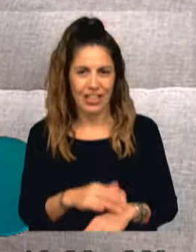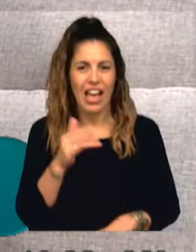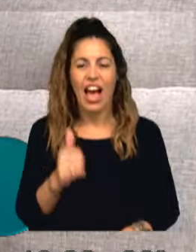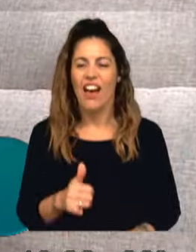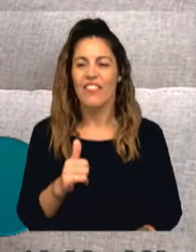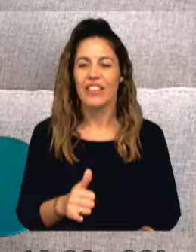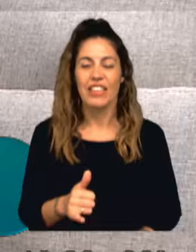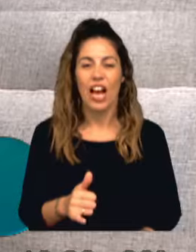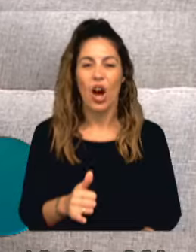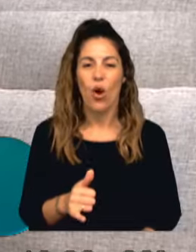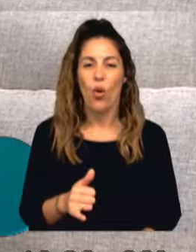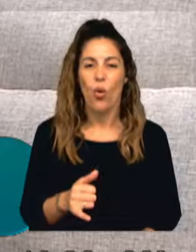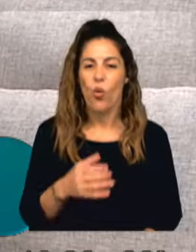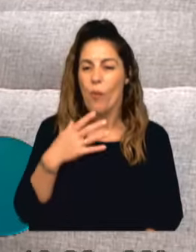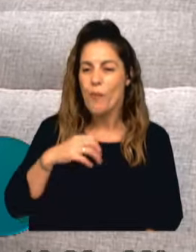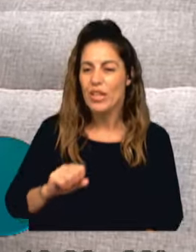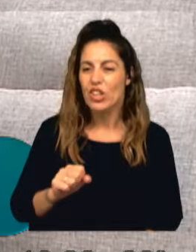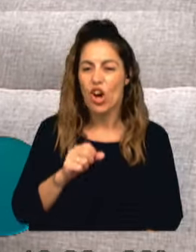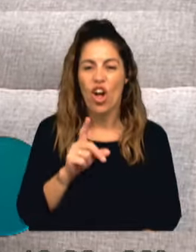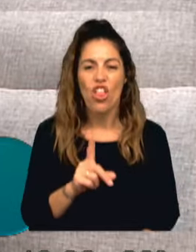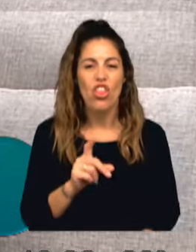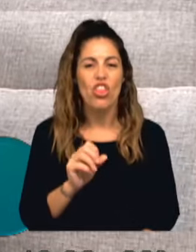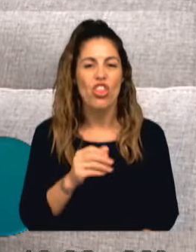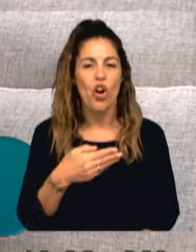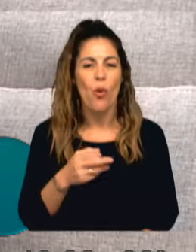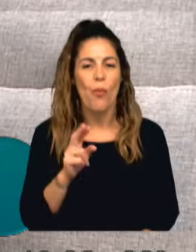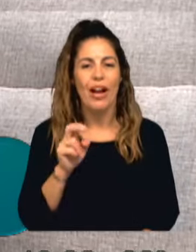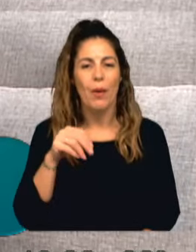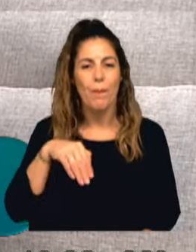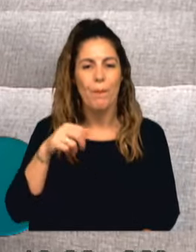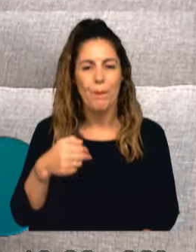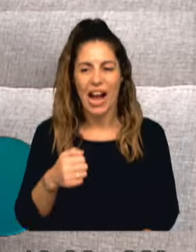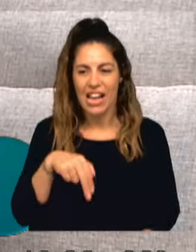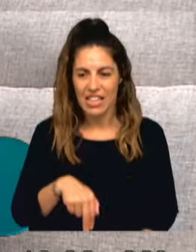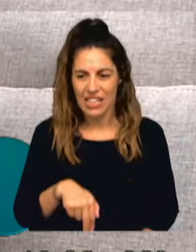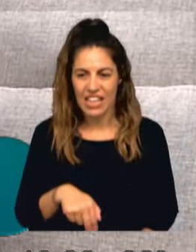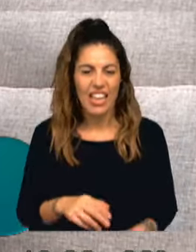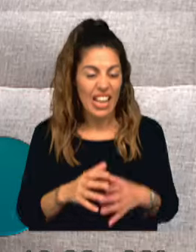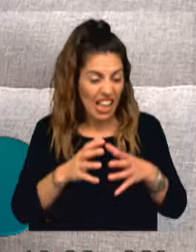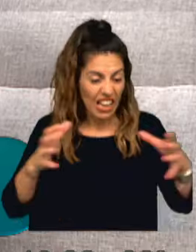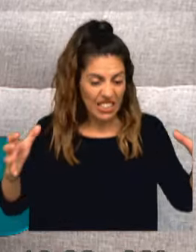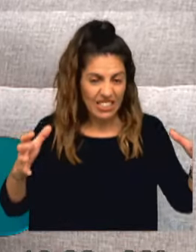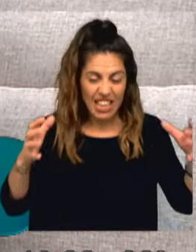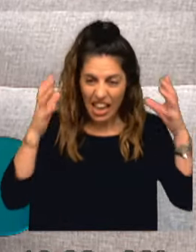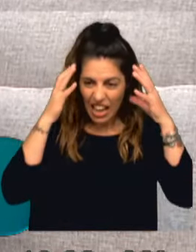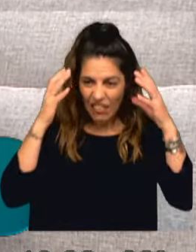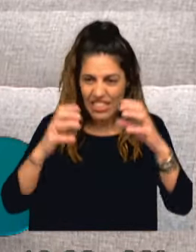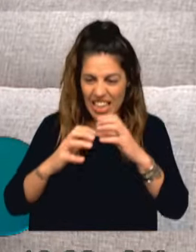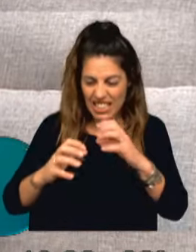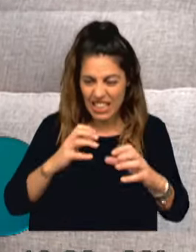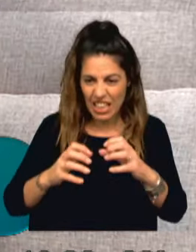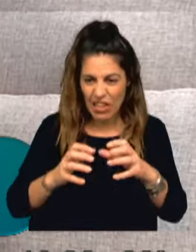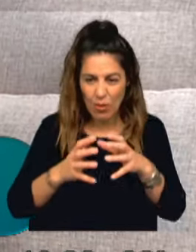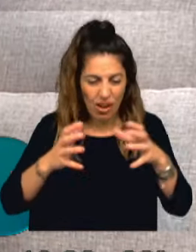del doberman sí que que le crecía la cabeza más que el cerebro más que el cráneo que ahí va en